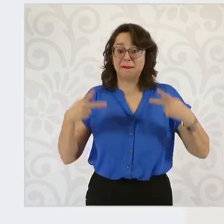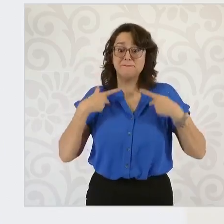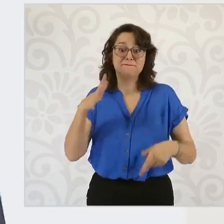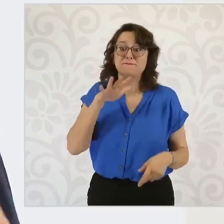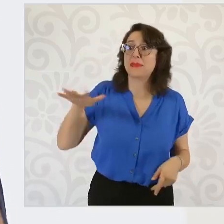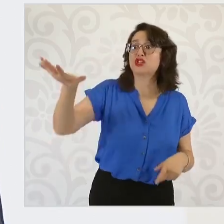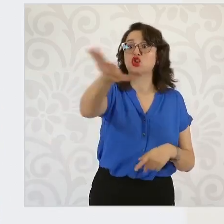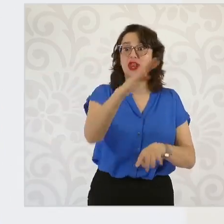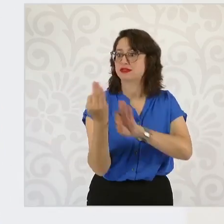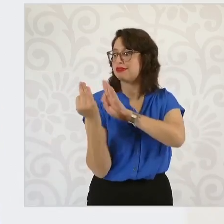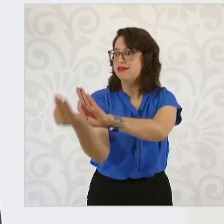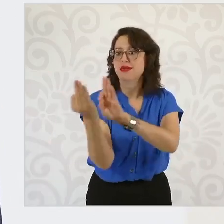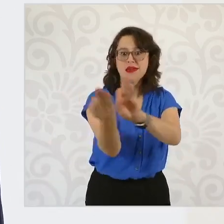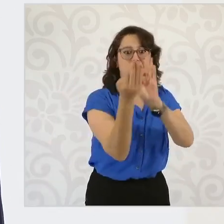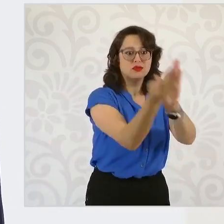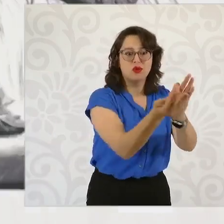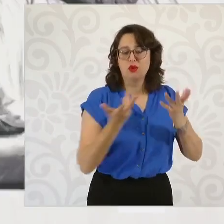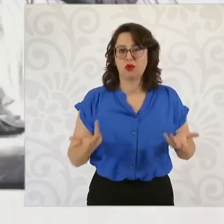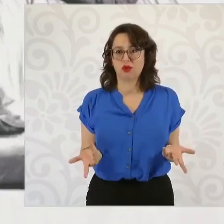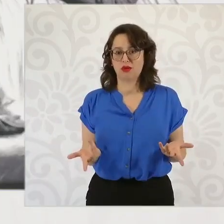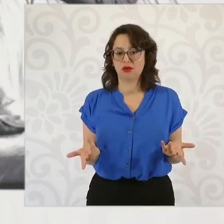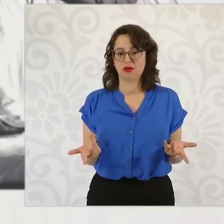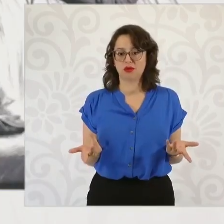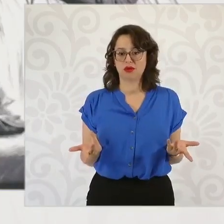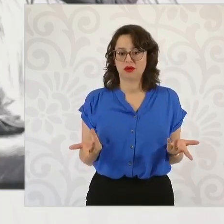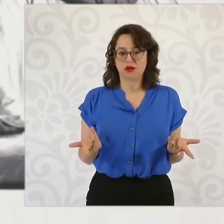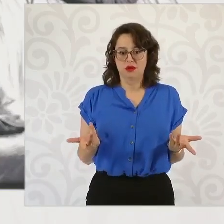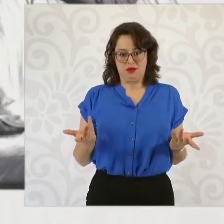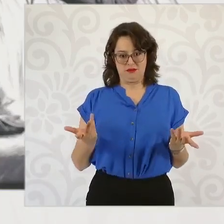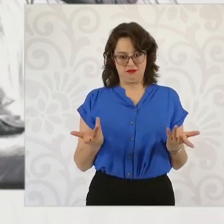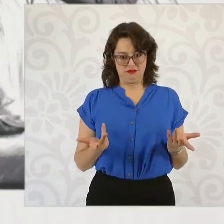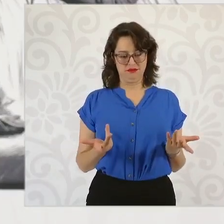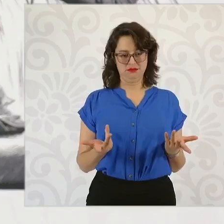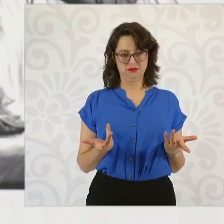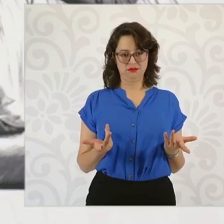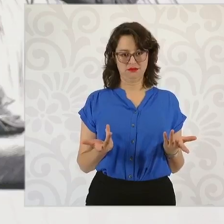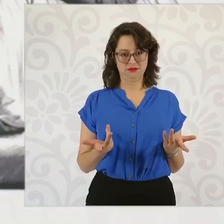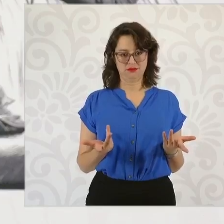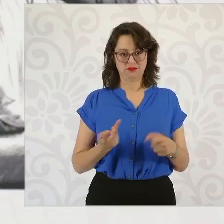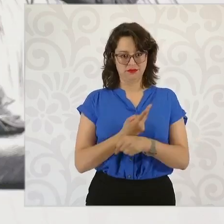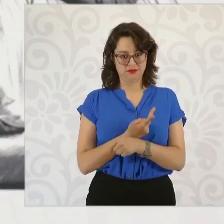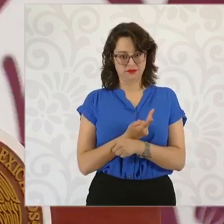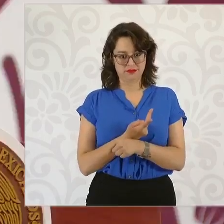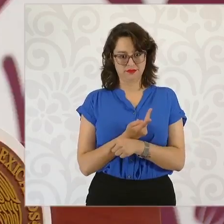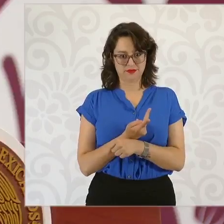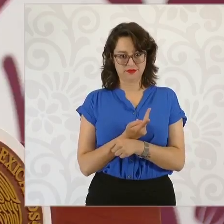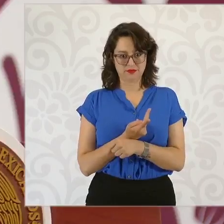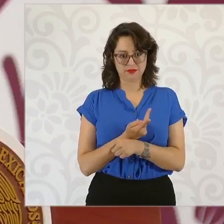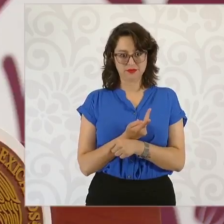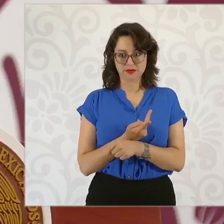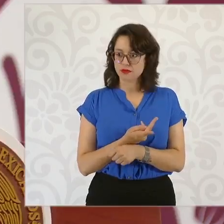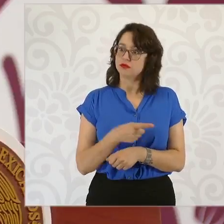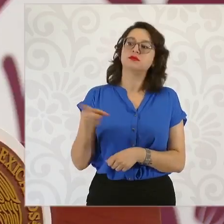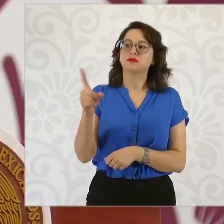directo, sin intermediarios. Entonces, en esta condición, pues se da un 9%